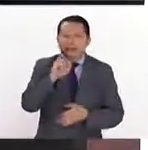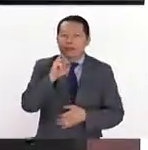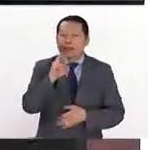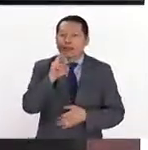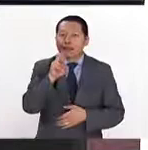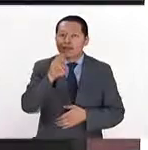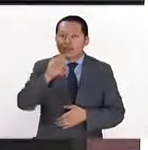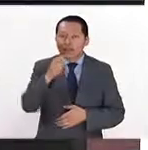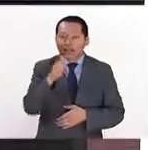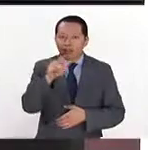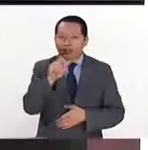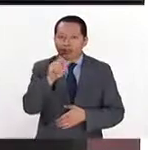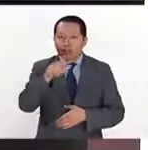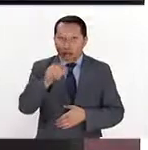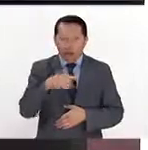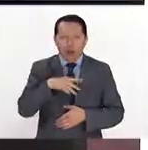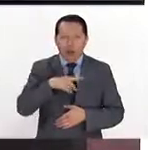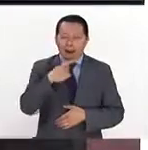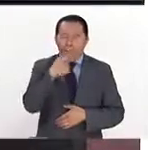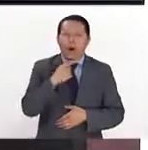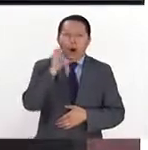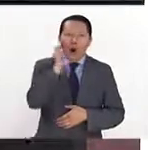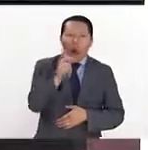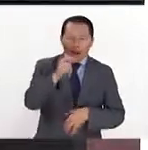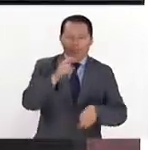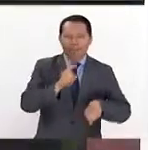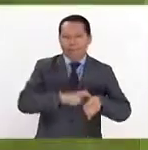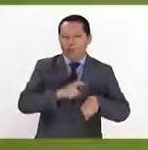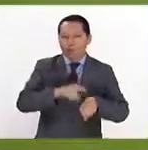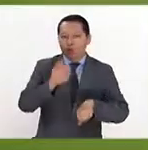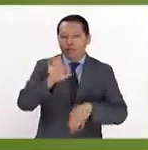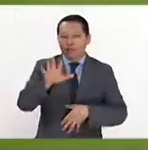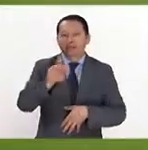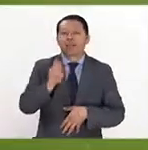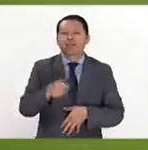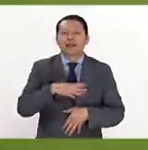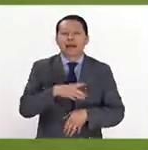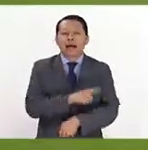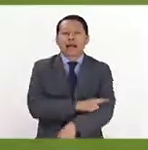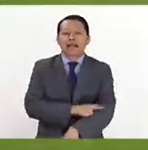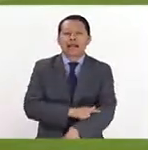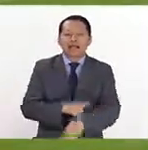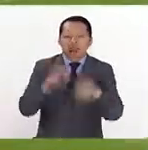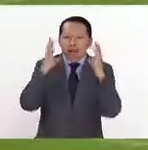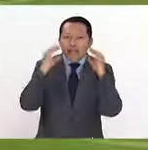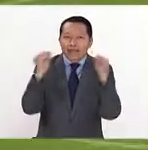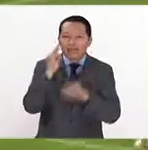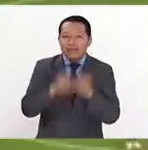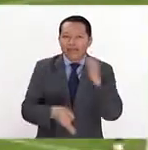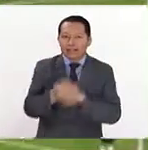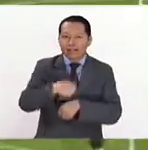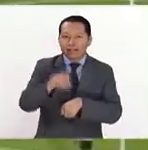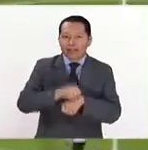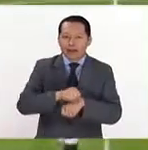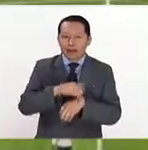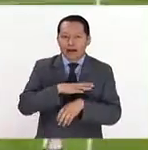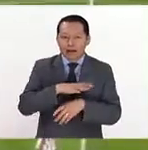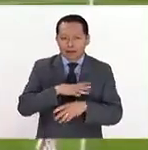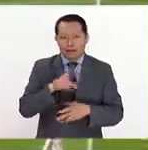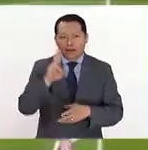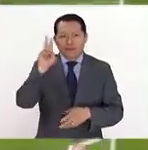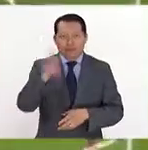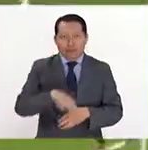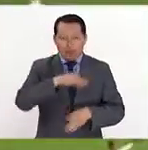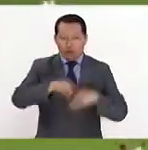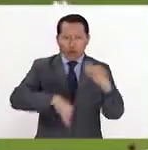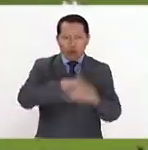sido sancionado, tarjeta roja al minuto 45, en el partido de la Liga Holandesa que tuvo este fin de semana. Y, pues, la verdad, todos